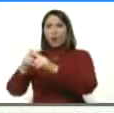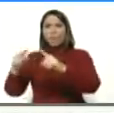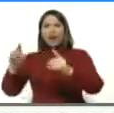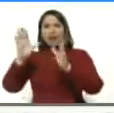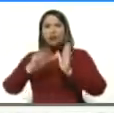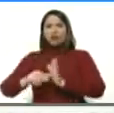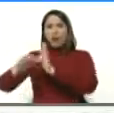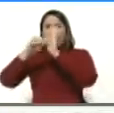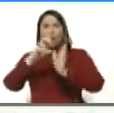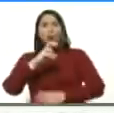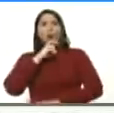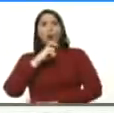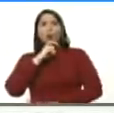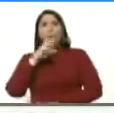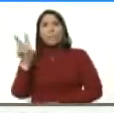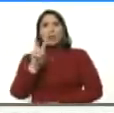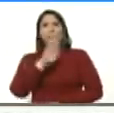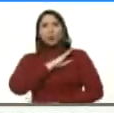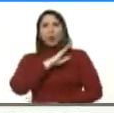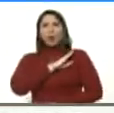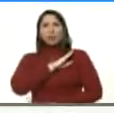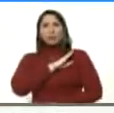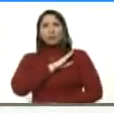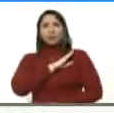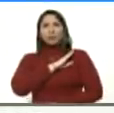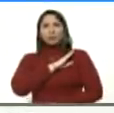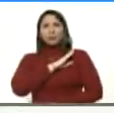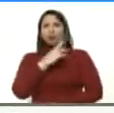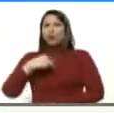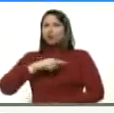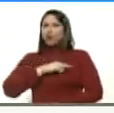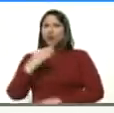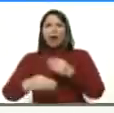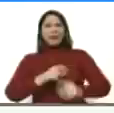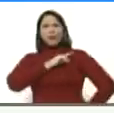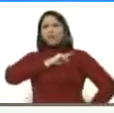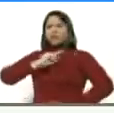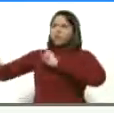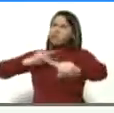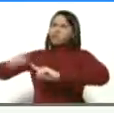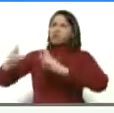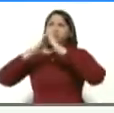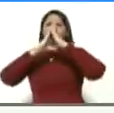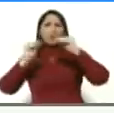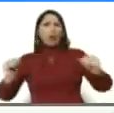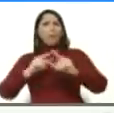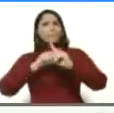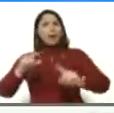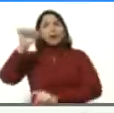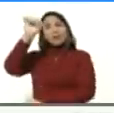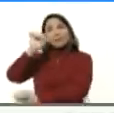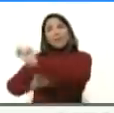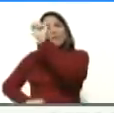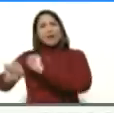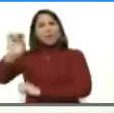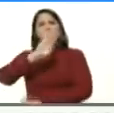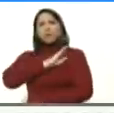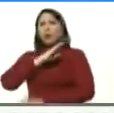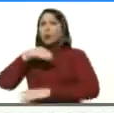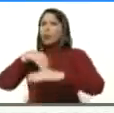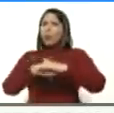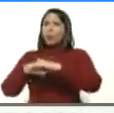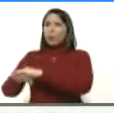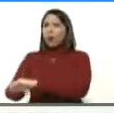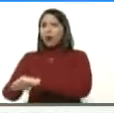del oro venezolano. Ejerceremos todas las acciones que corresponden para la defensa de las reservas